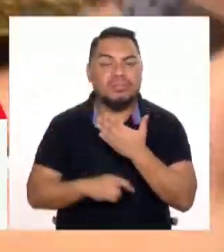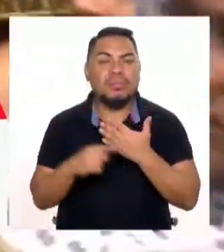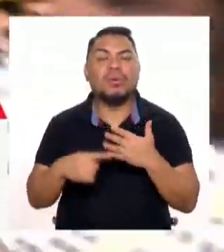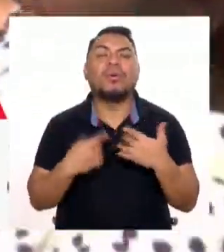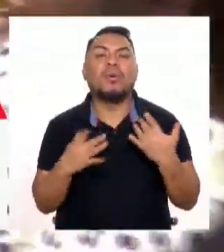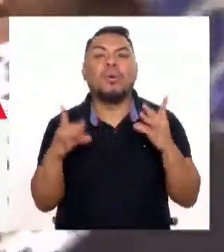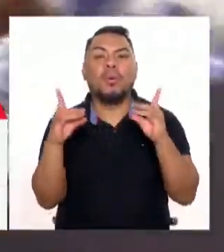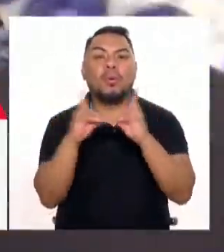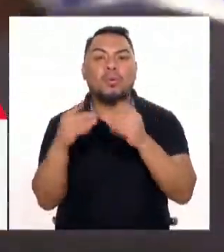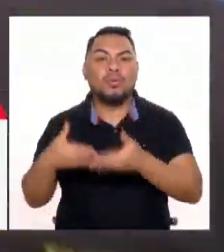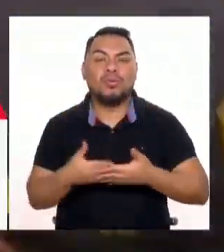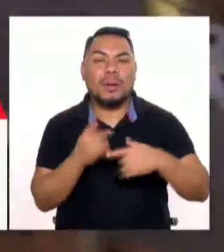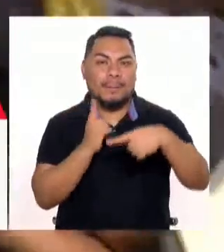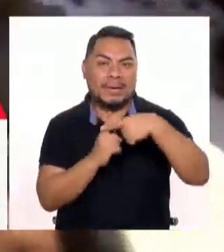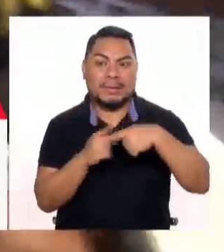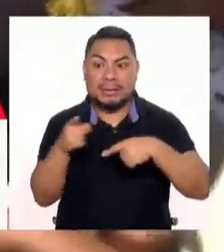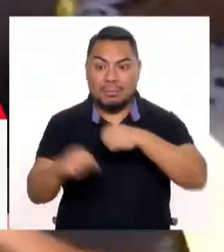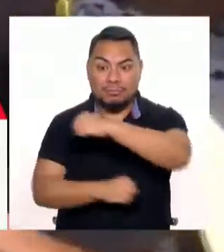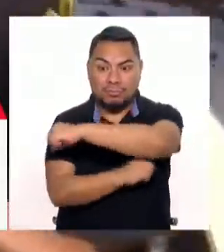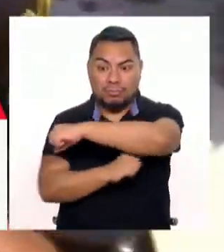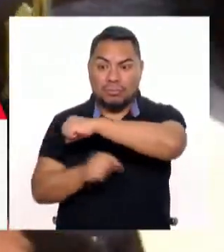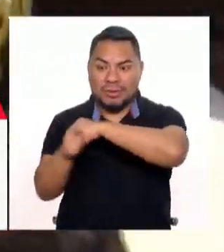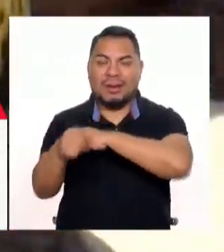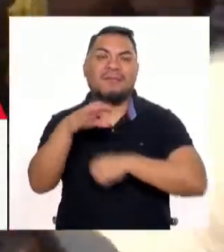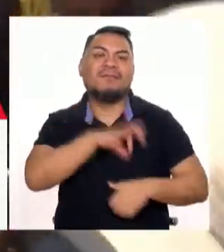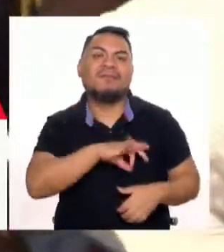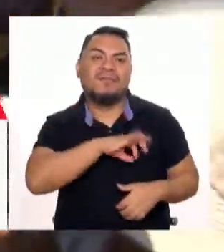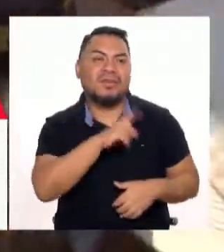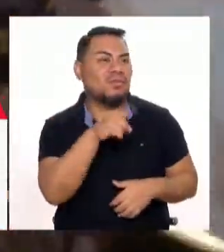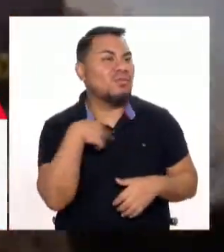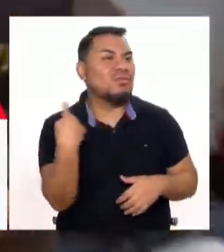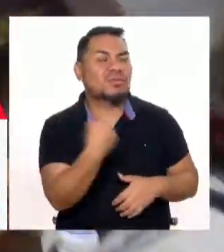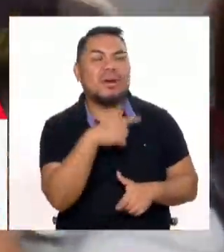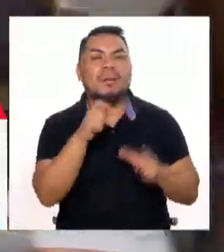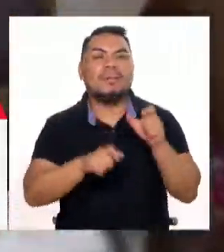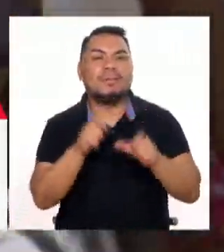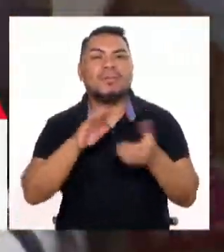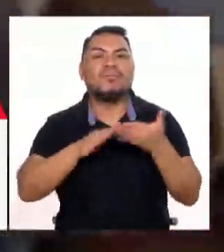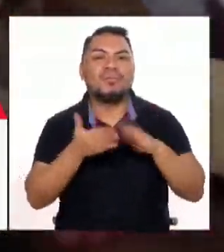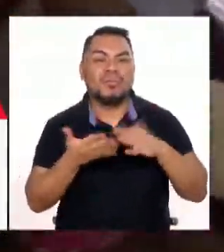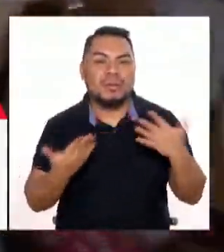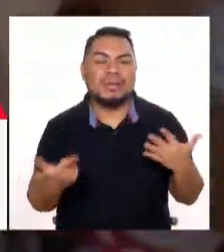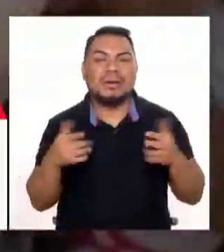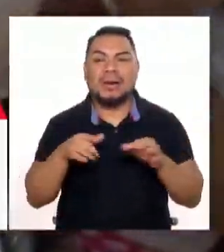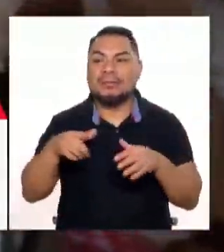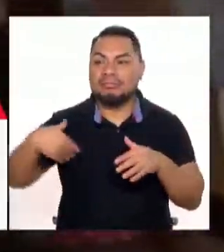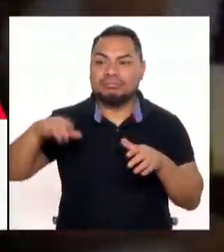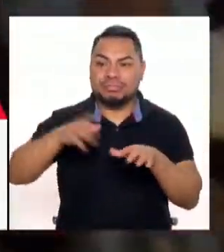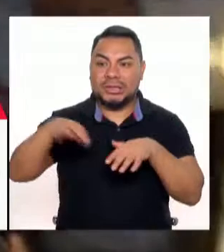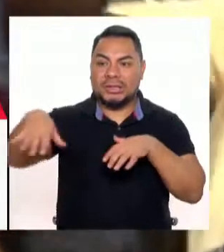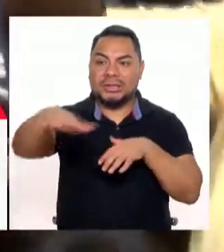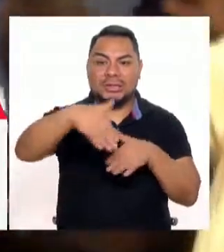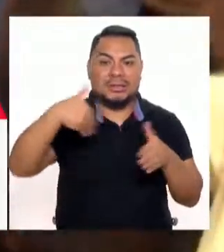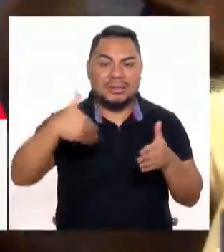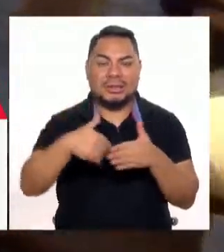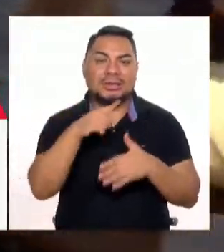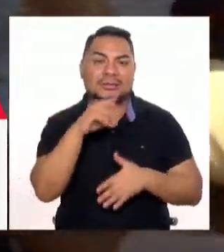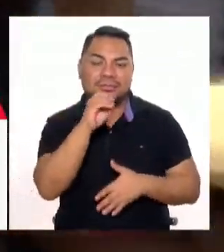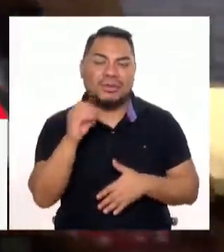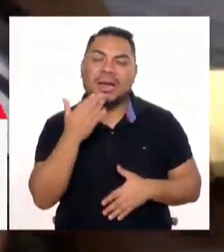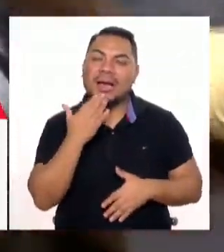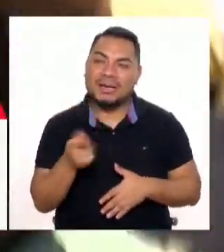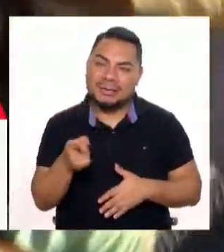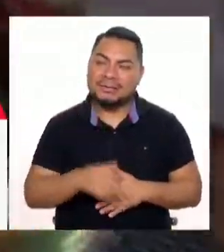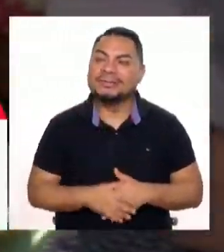cuna más y el puente Salvador nos va a beneficiar a todos los pobladores de aucayacu de los distritos alrededores al 100% Muchas gracias